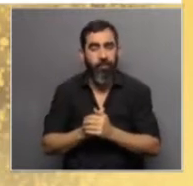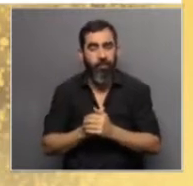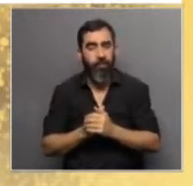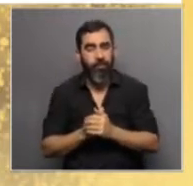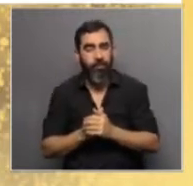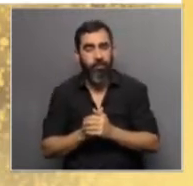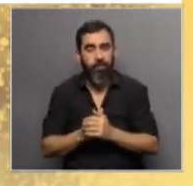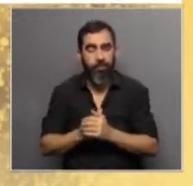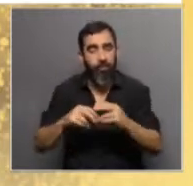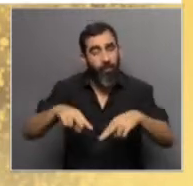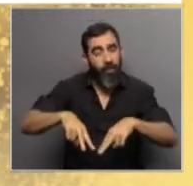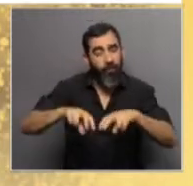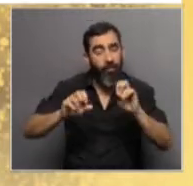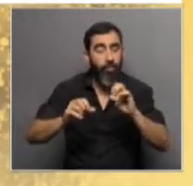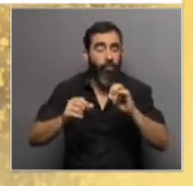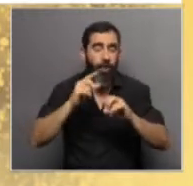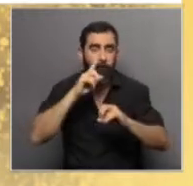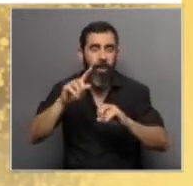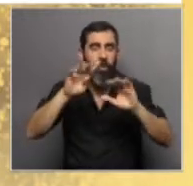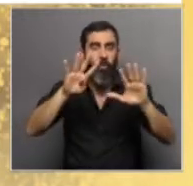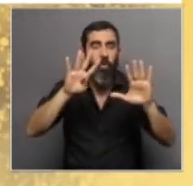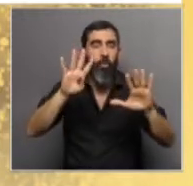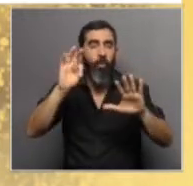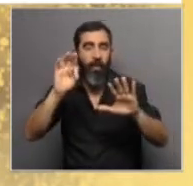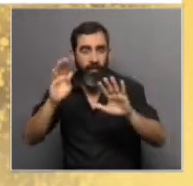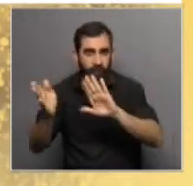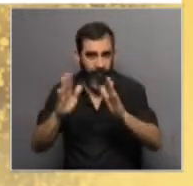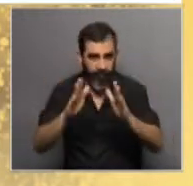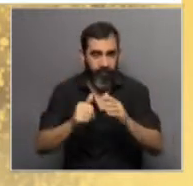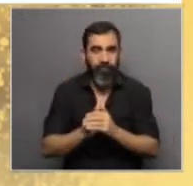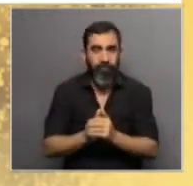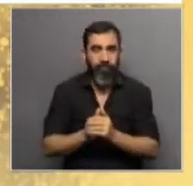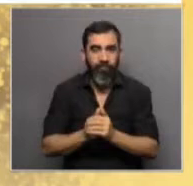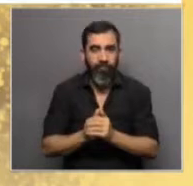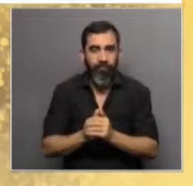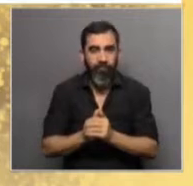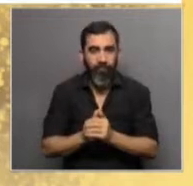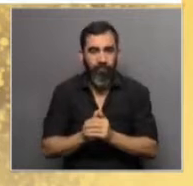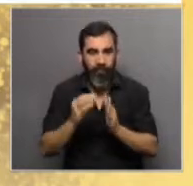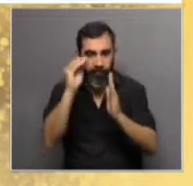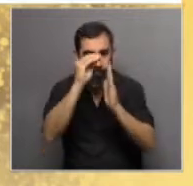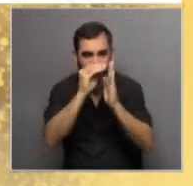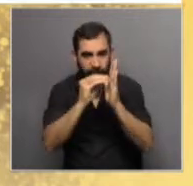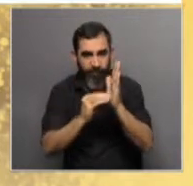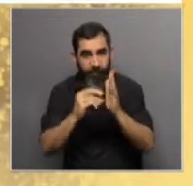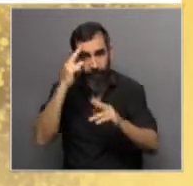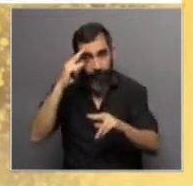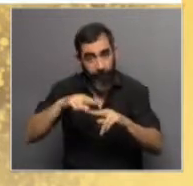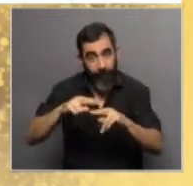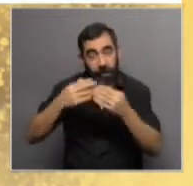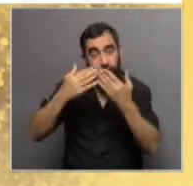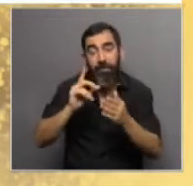sistemáticamente con análisis de bases de datos en el 1990. El registro de la incidencia arranca